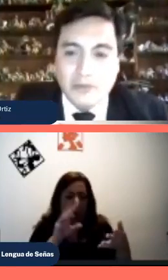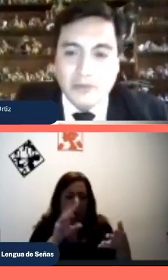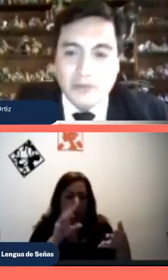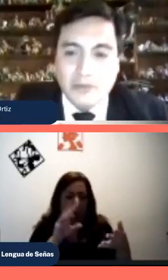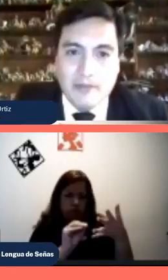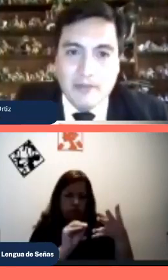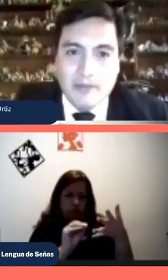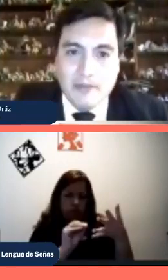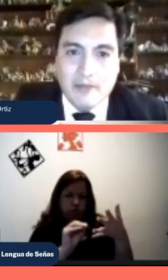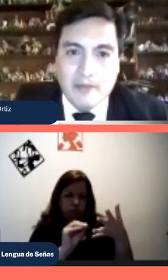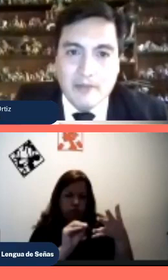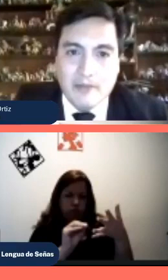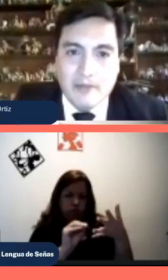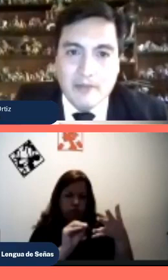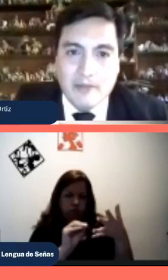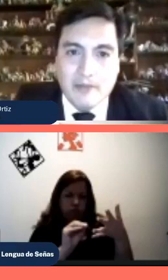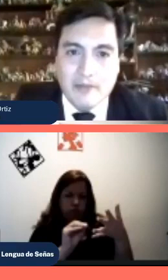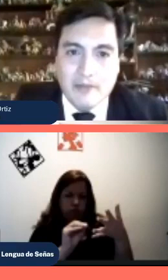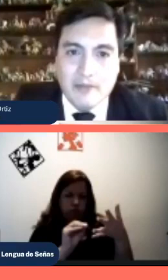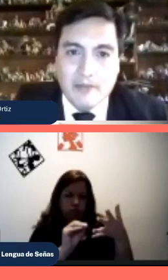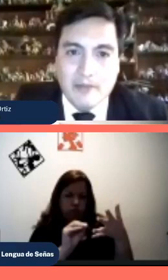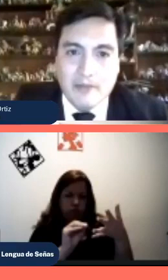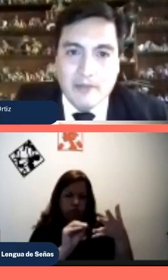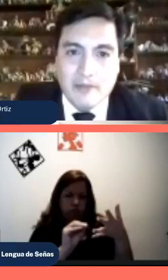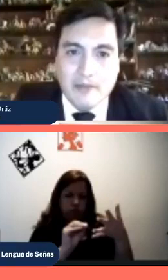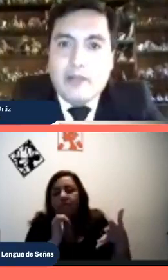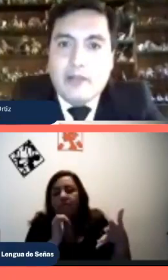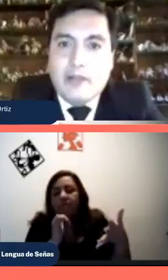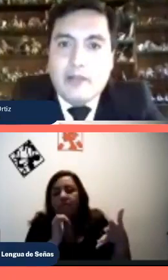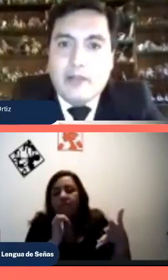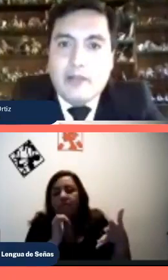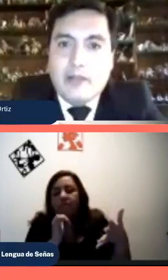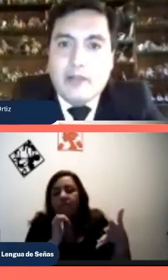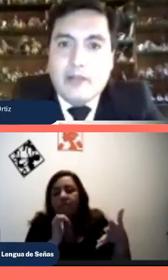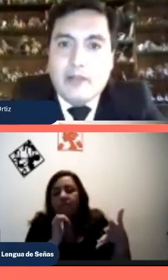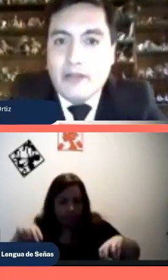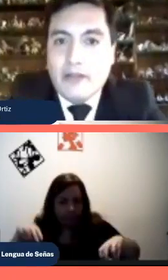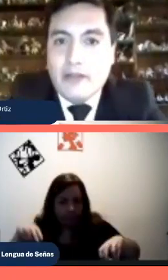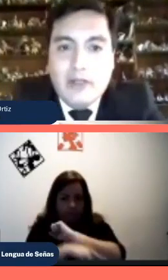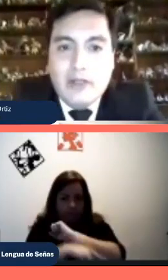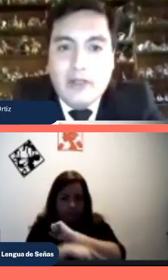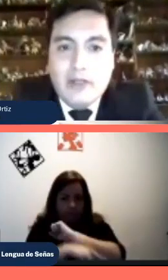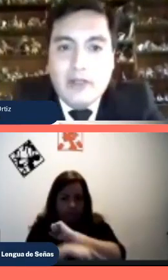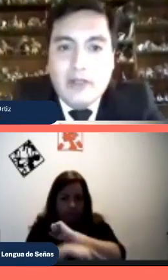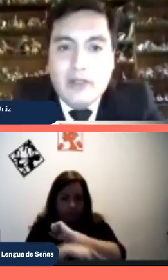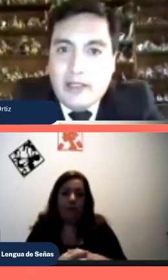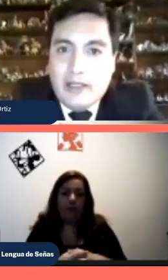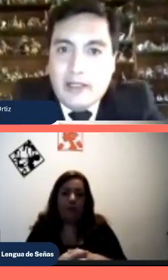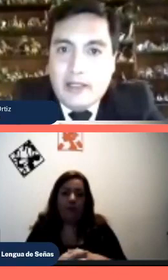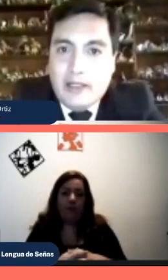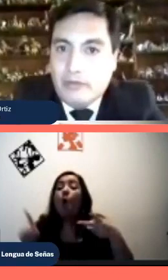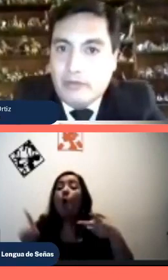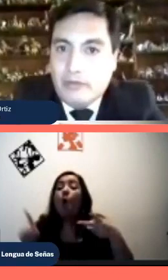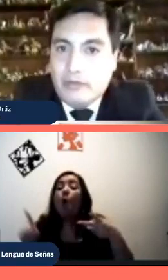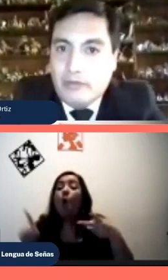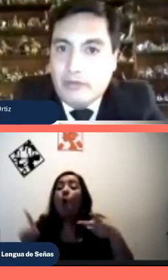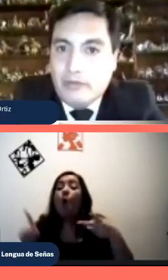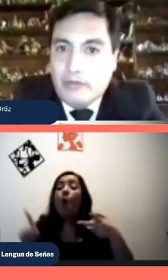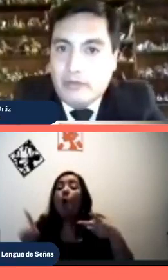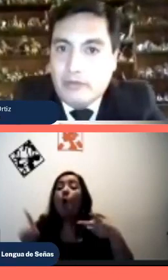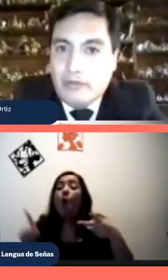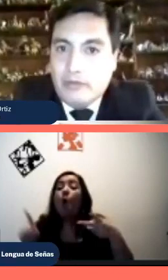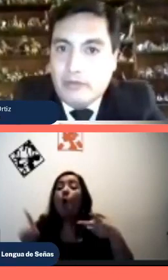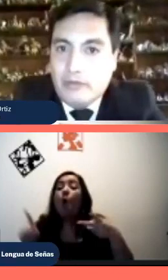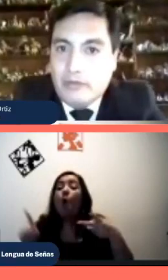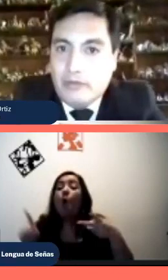el estudio de este animal. Otro animal que también nos ha regalado Caldera dentro de su riqueza